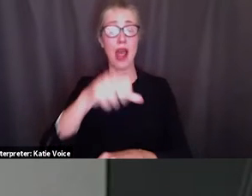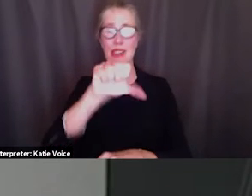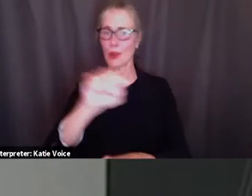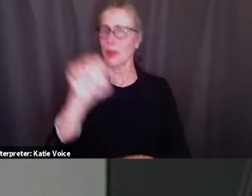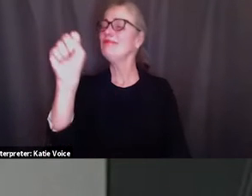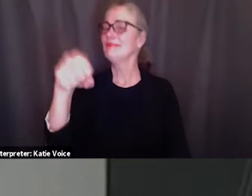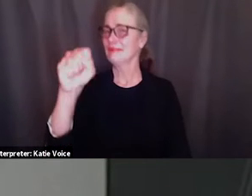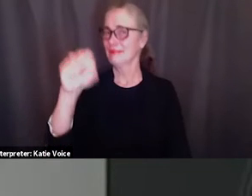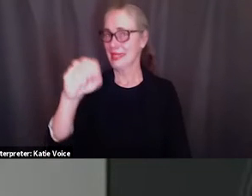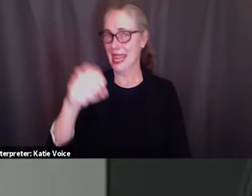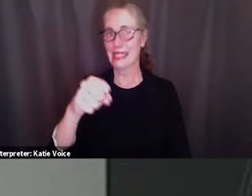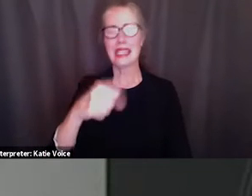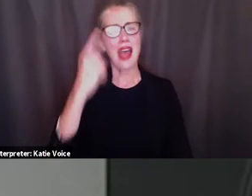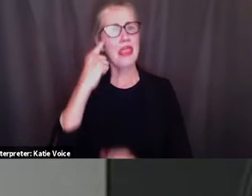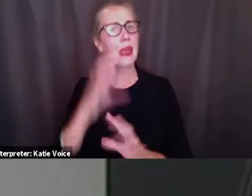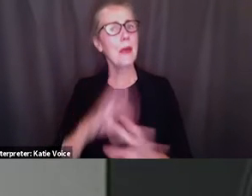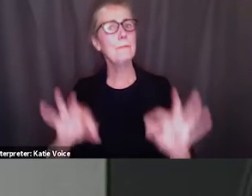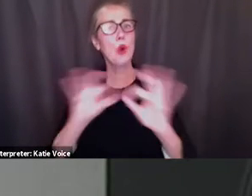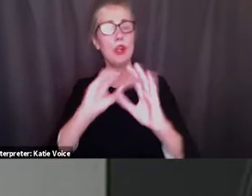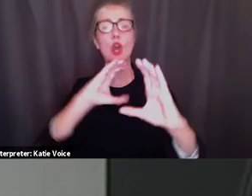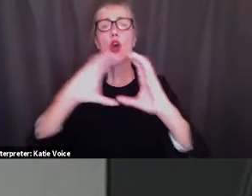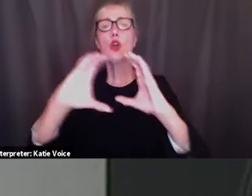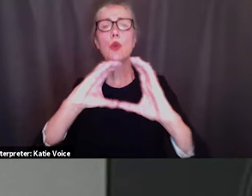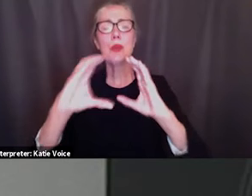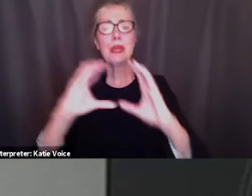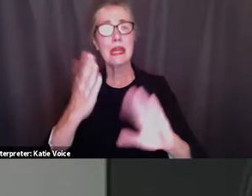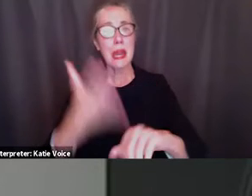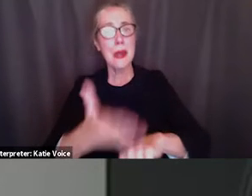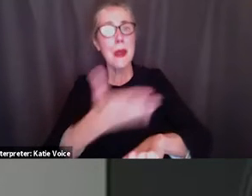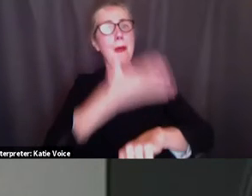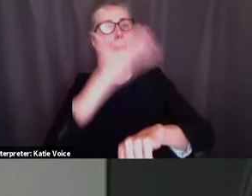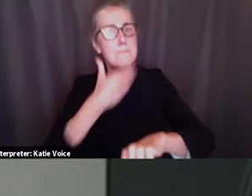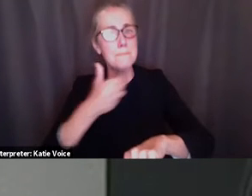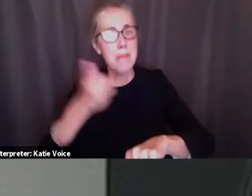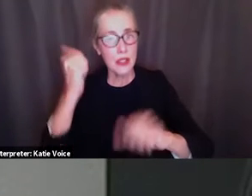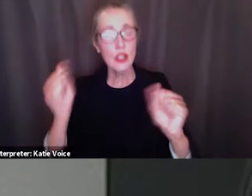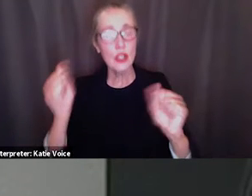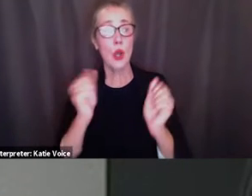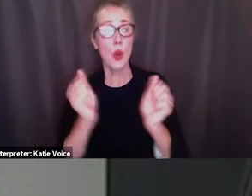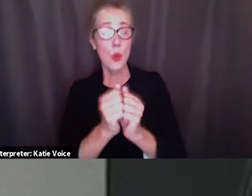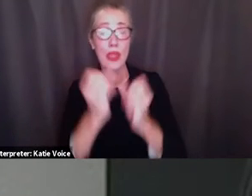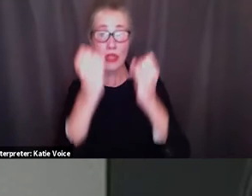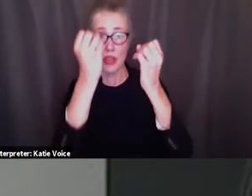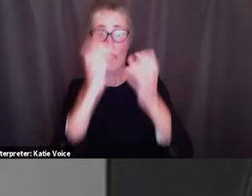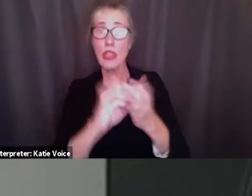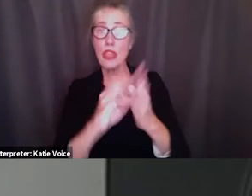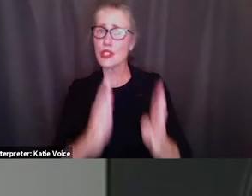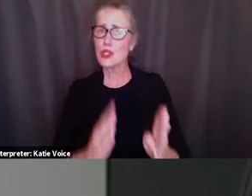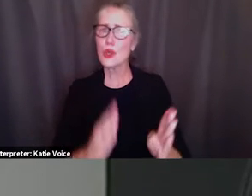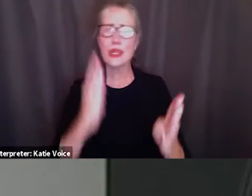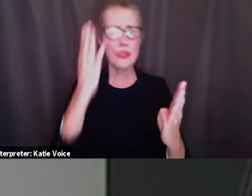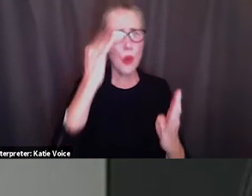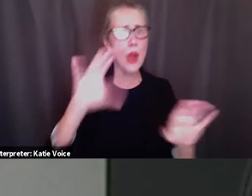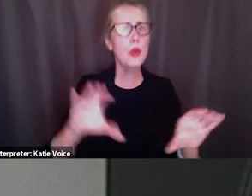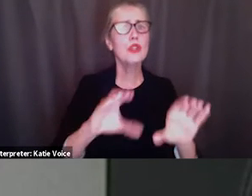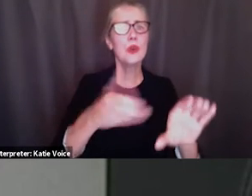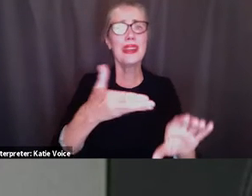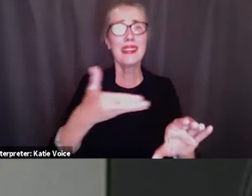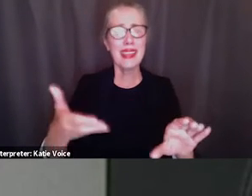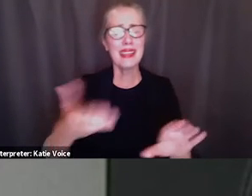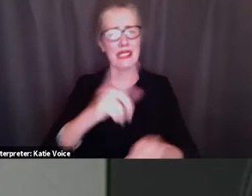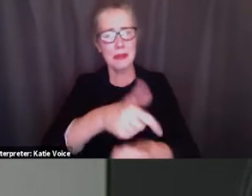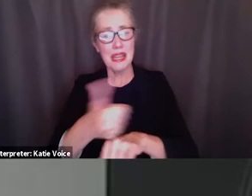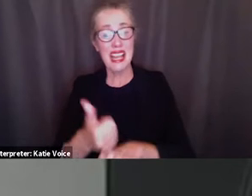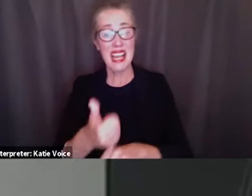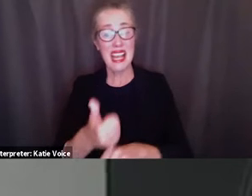una de las cosas principales de esto es comunicarme mejor con los estudiantes mientras estamos haciendo algunas cosas que se están implementando, como